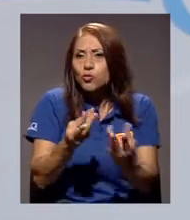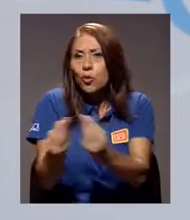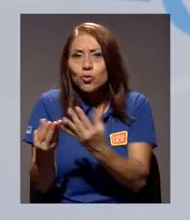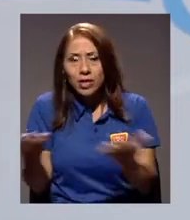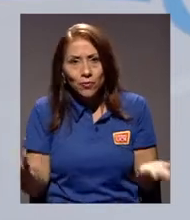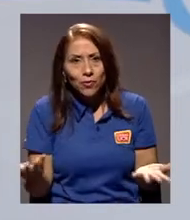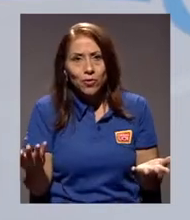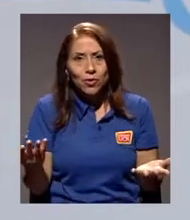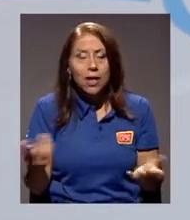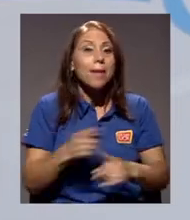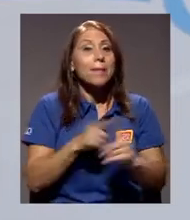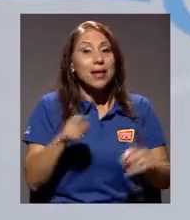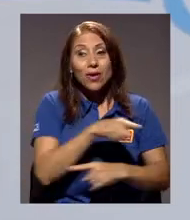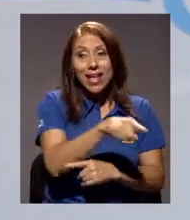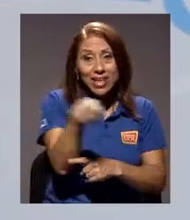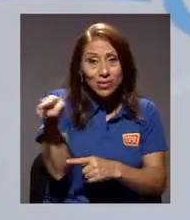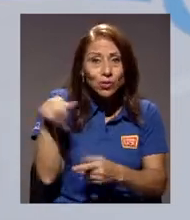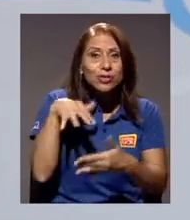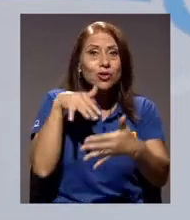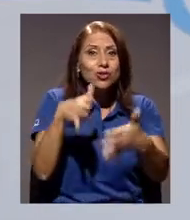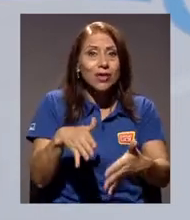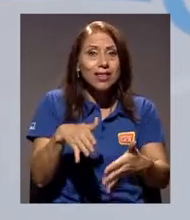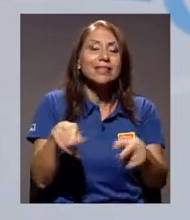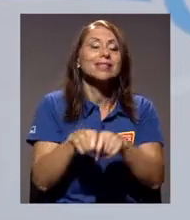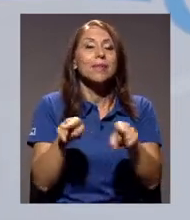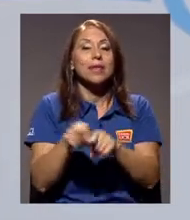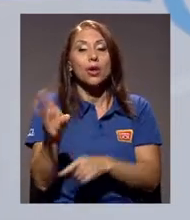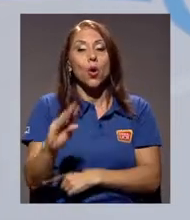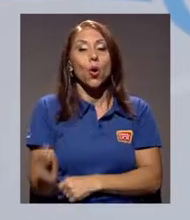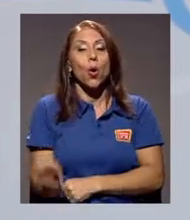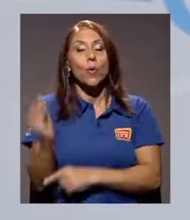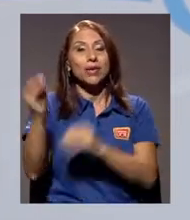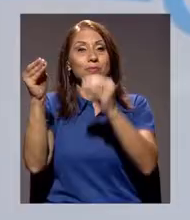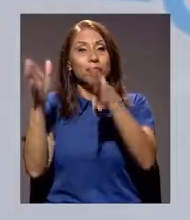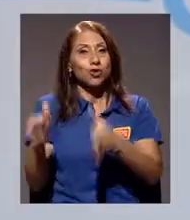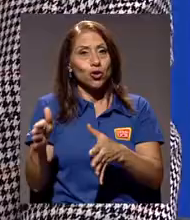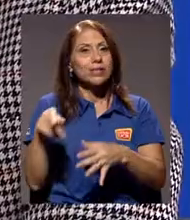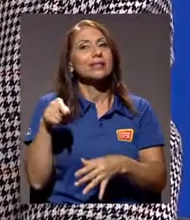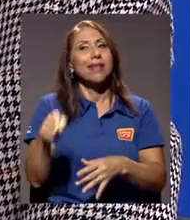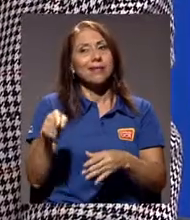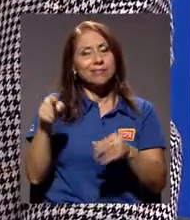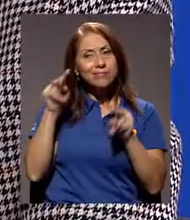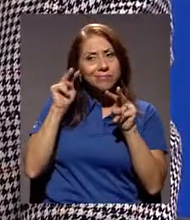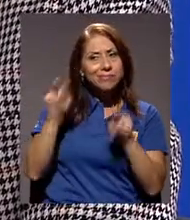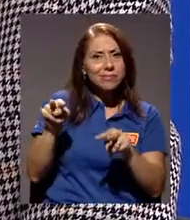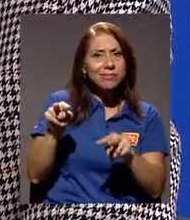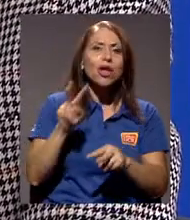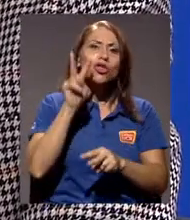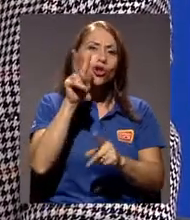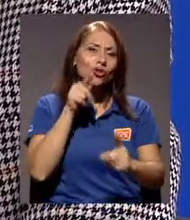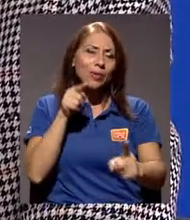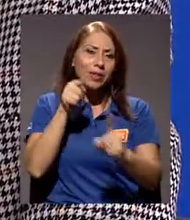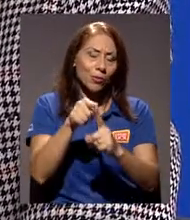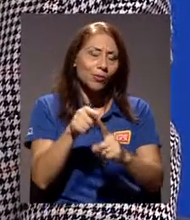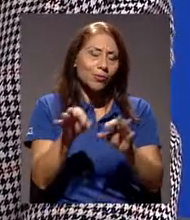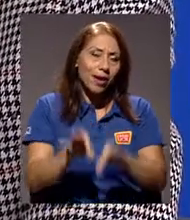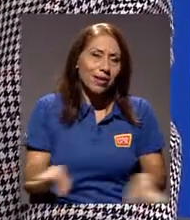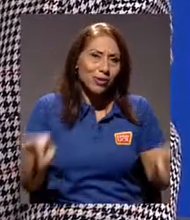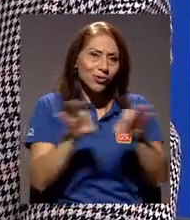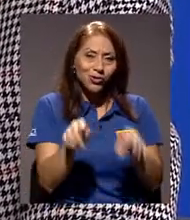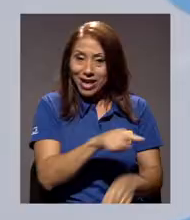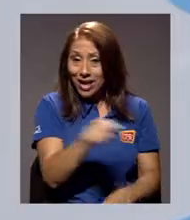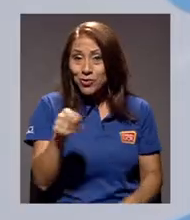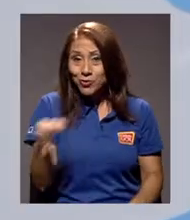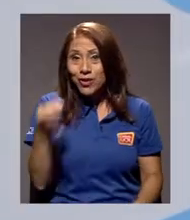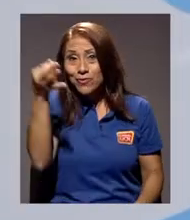hacer nosotros los estudiantes y los jóvenes profesores son dos sectores objetivos muy valiosos porque finalmente ellos son el futuro así que nos